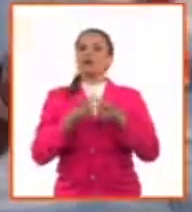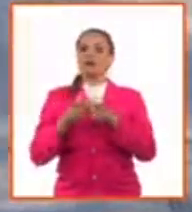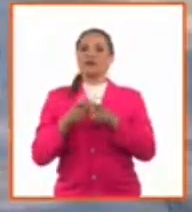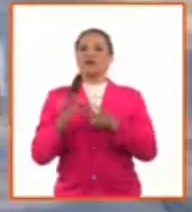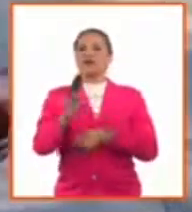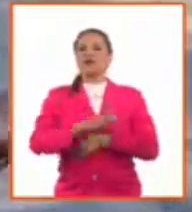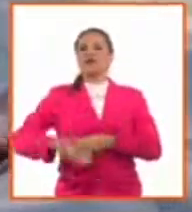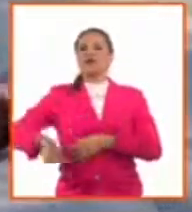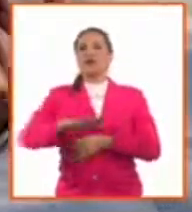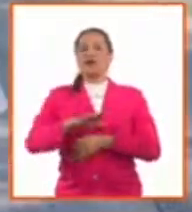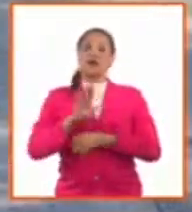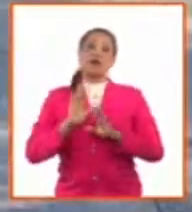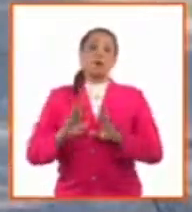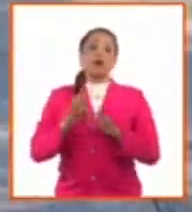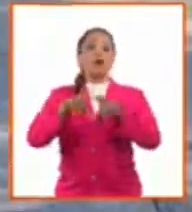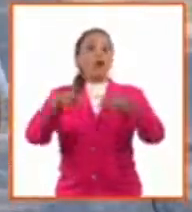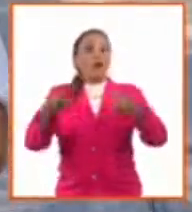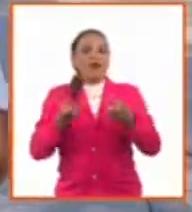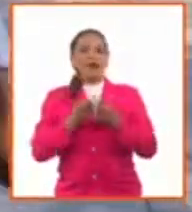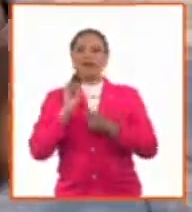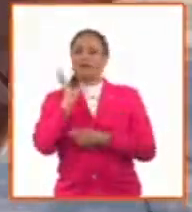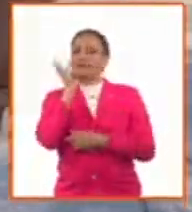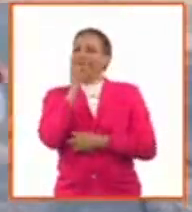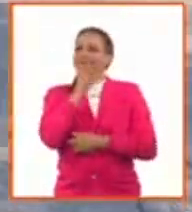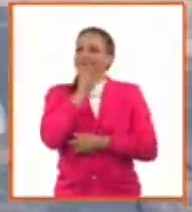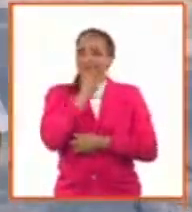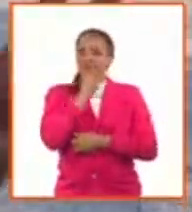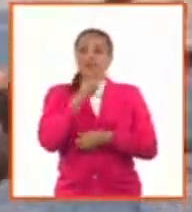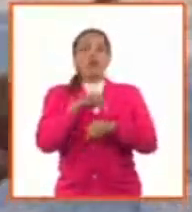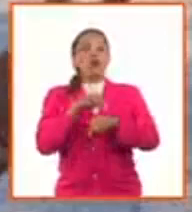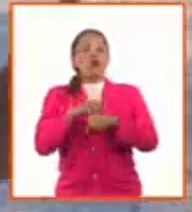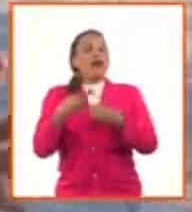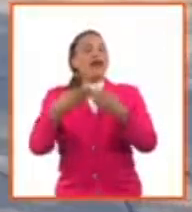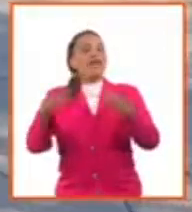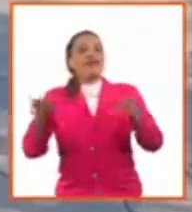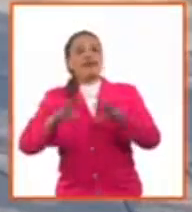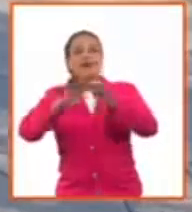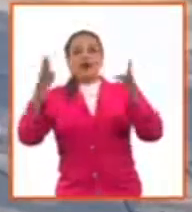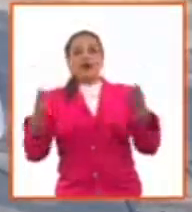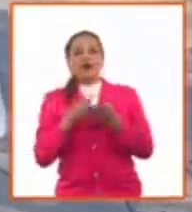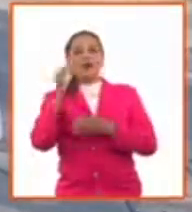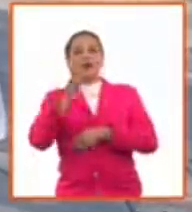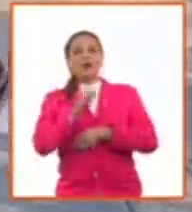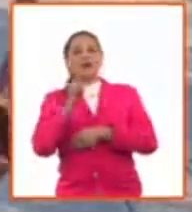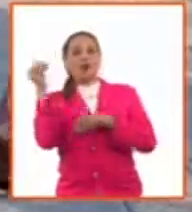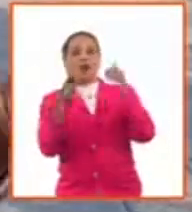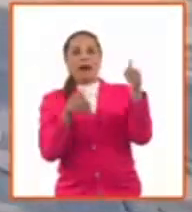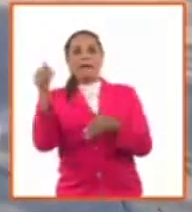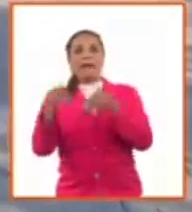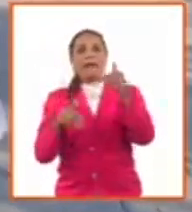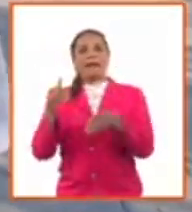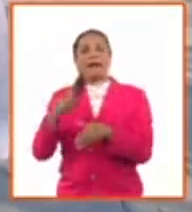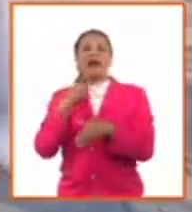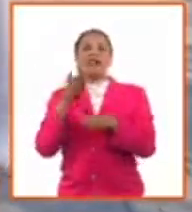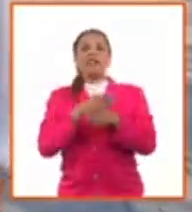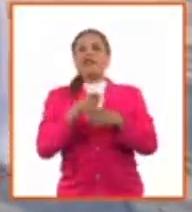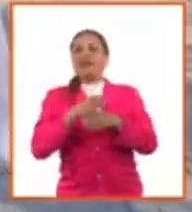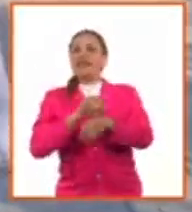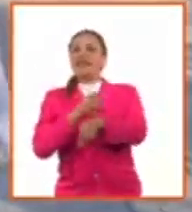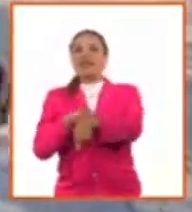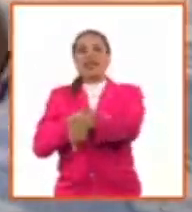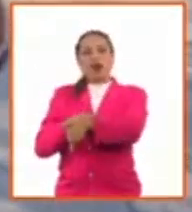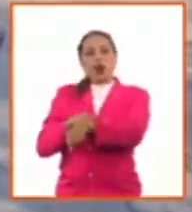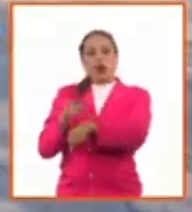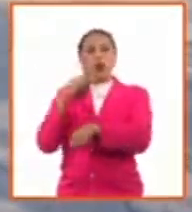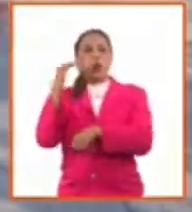que espero que el Congreso sea maravilloso, que sea un espacio abierto a todos los públicos de diferentes razas,